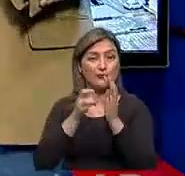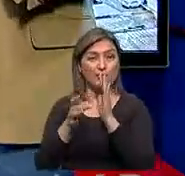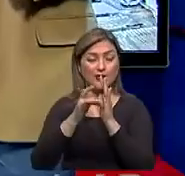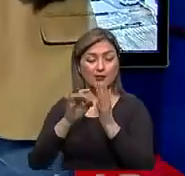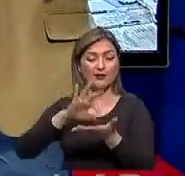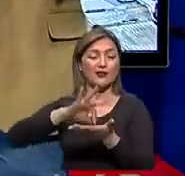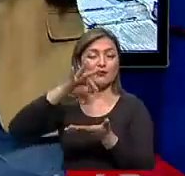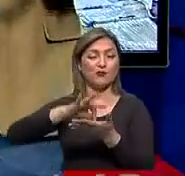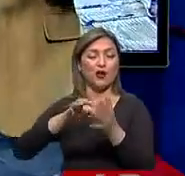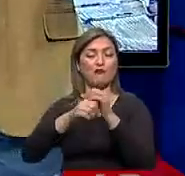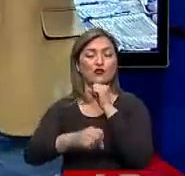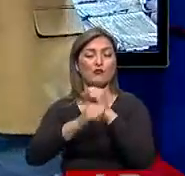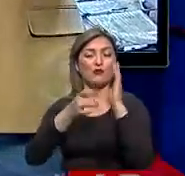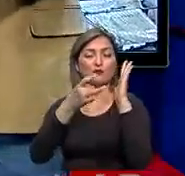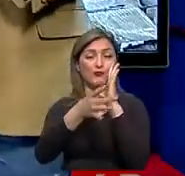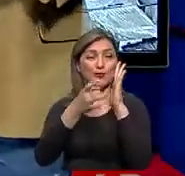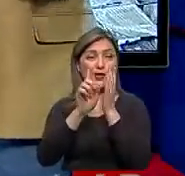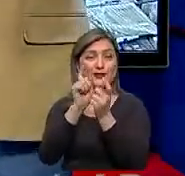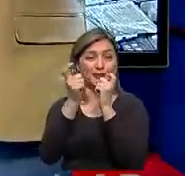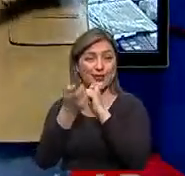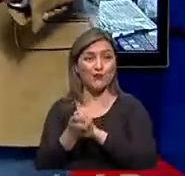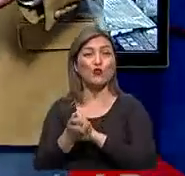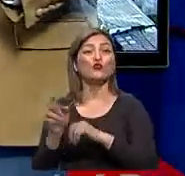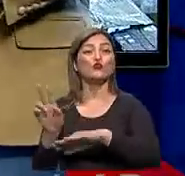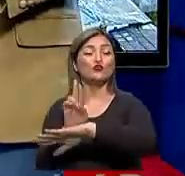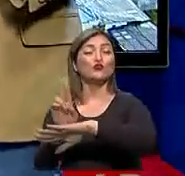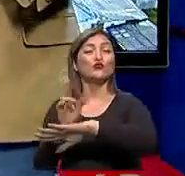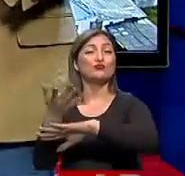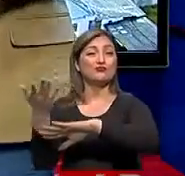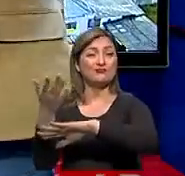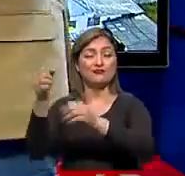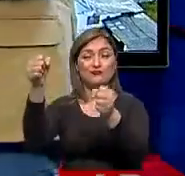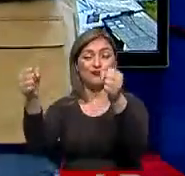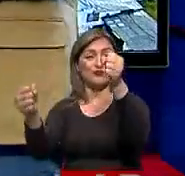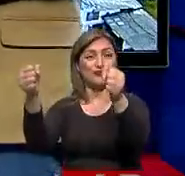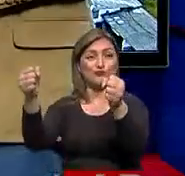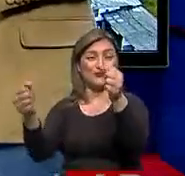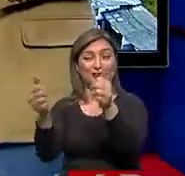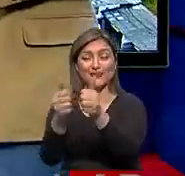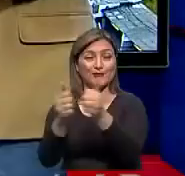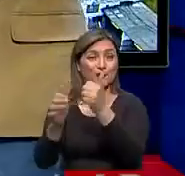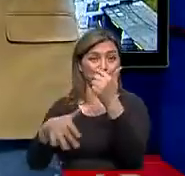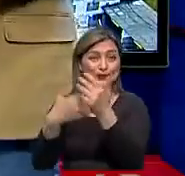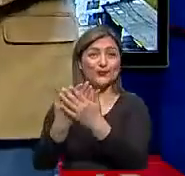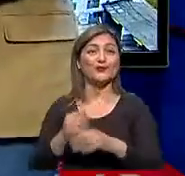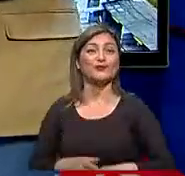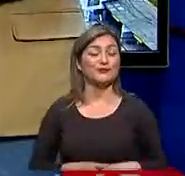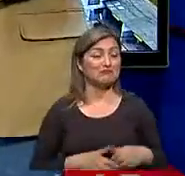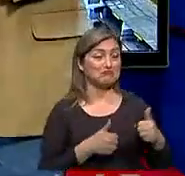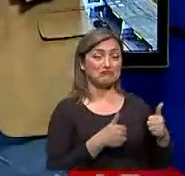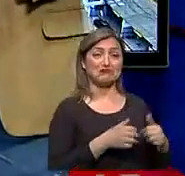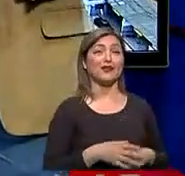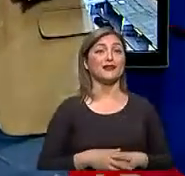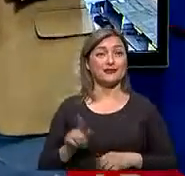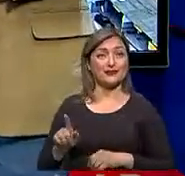de plástico, todo eso se transforma en combustible que se puede utilizar en vehículos, en máquinas, en lo que quiera que sea. Qué bueno, ¿no? Es una